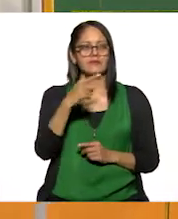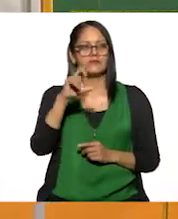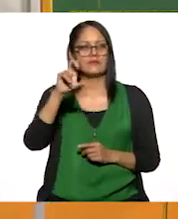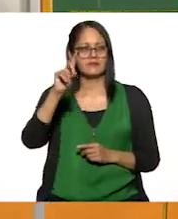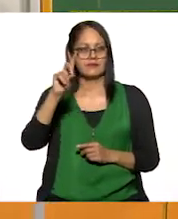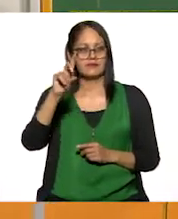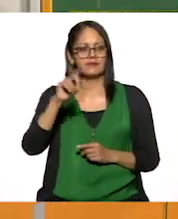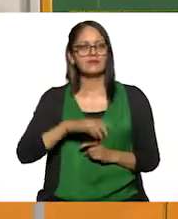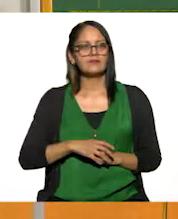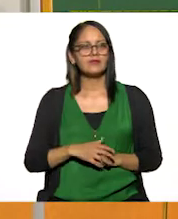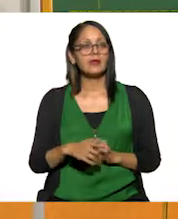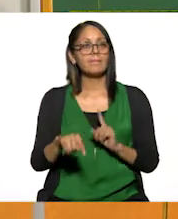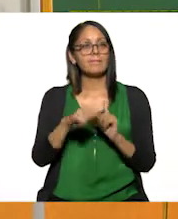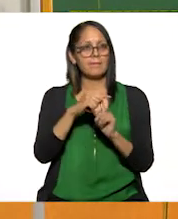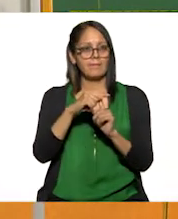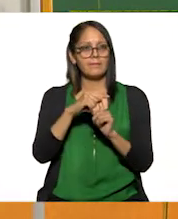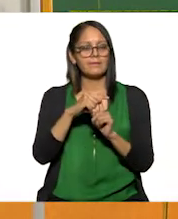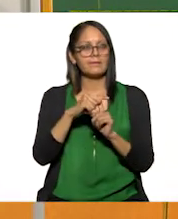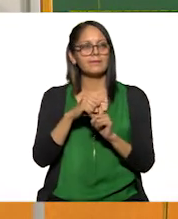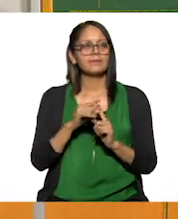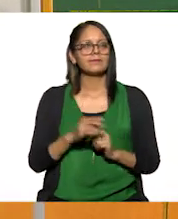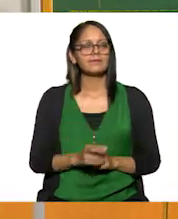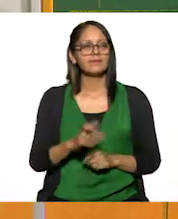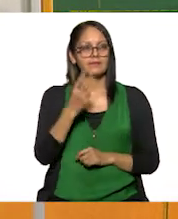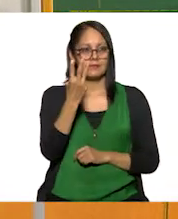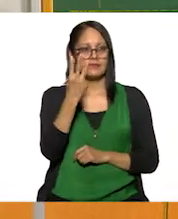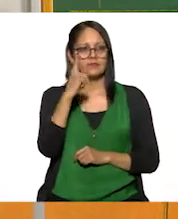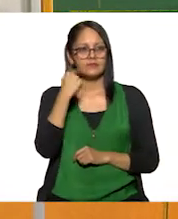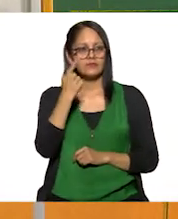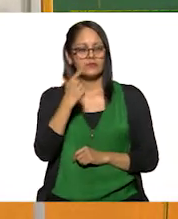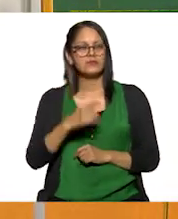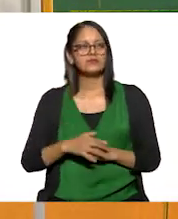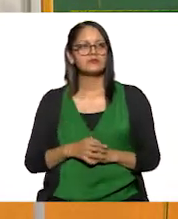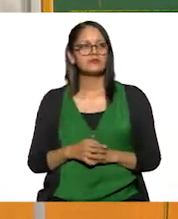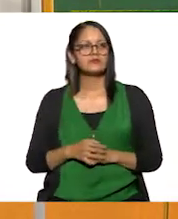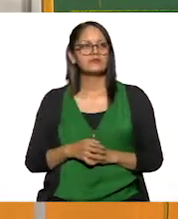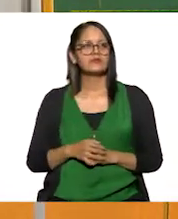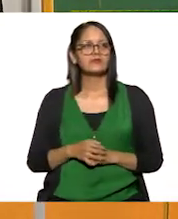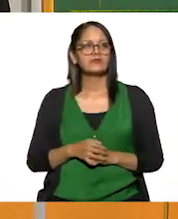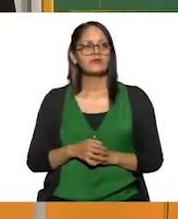12:30 más 3 horas.